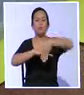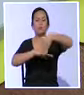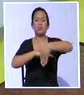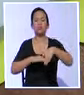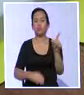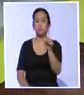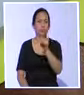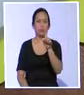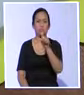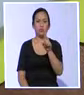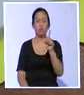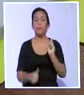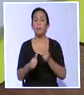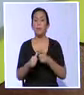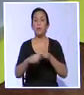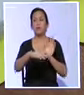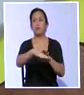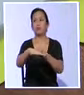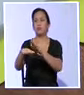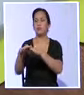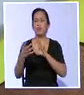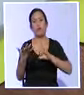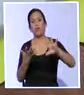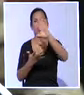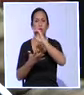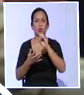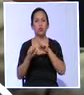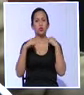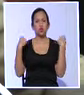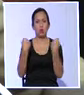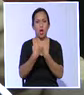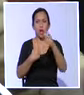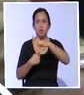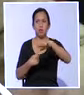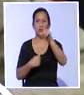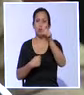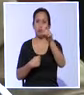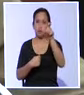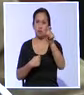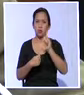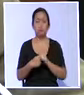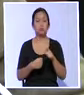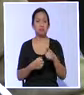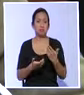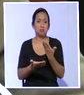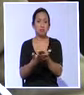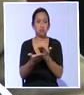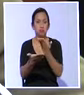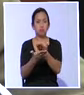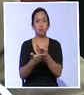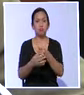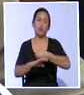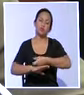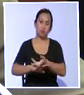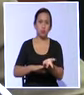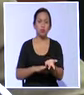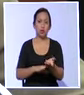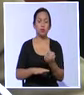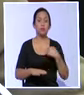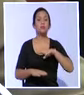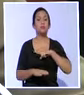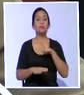propuesta sin antes convocar a todos los sectores sociales y tratarlo hacer nuestro aporte sugerencias vamos a entregar un